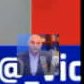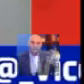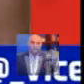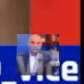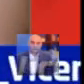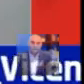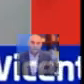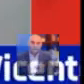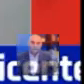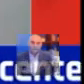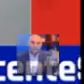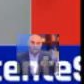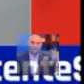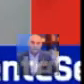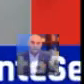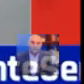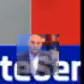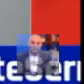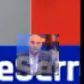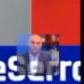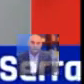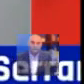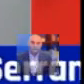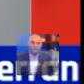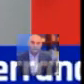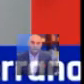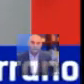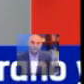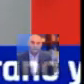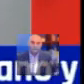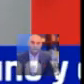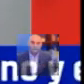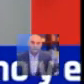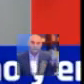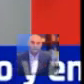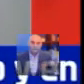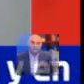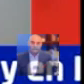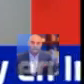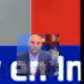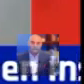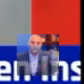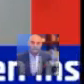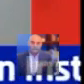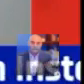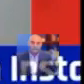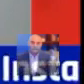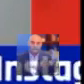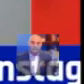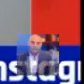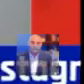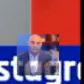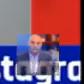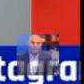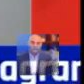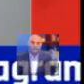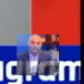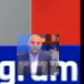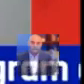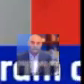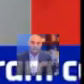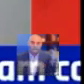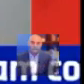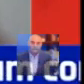y continúa haciendo palidecer a la derecha, al conservadurismo, y es